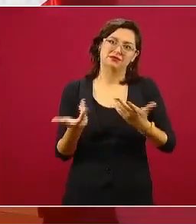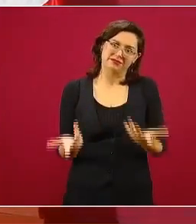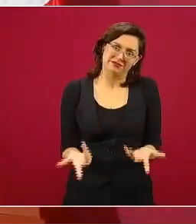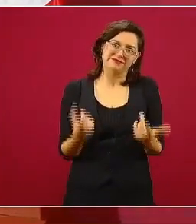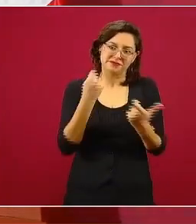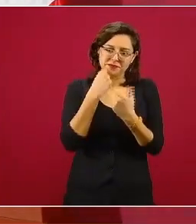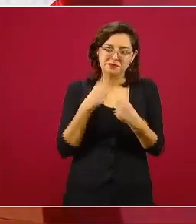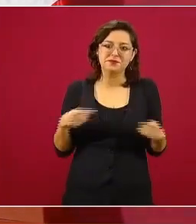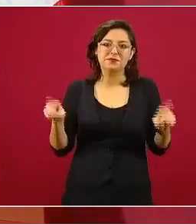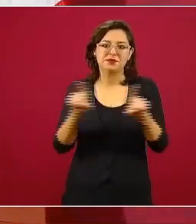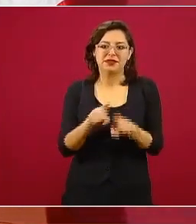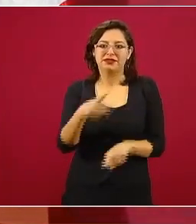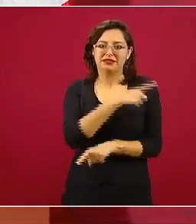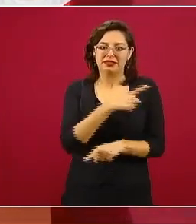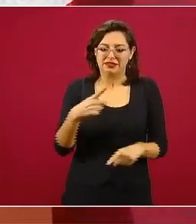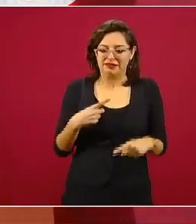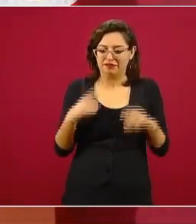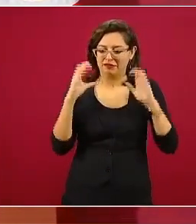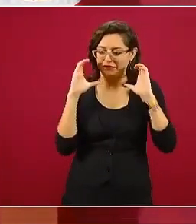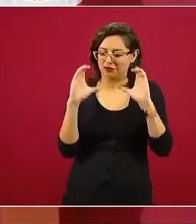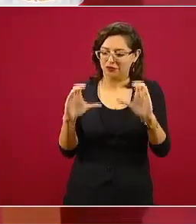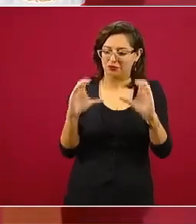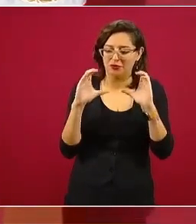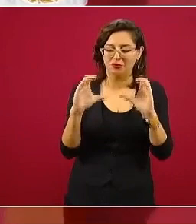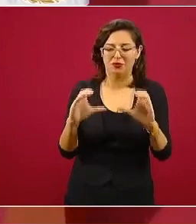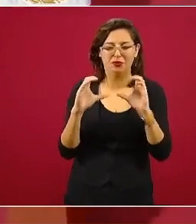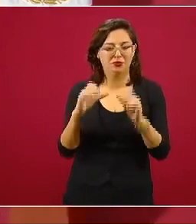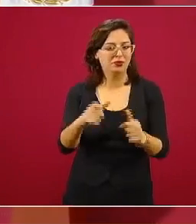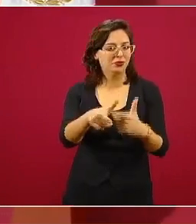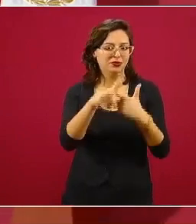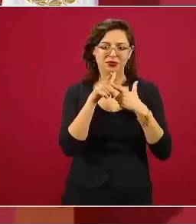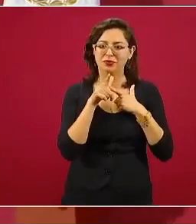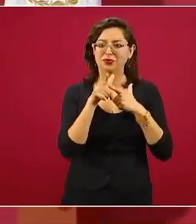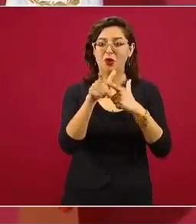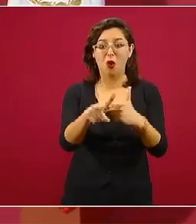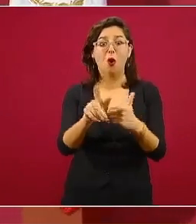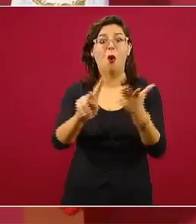no se vuelva a